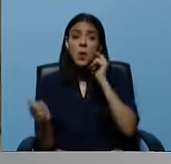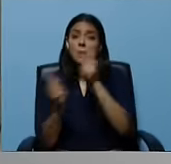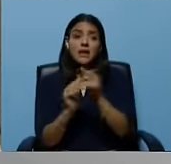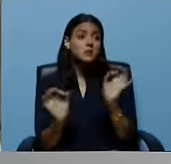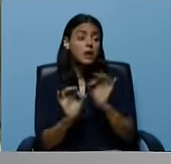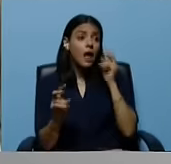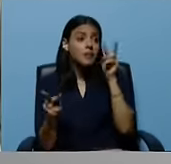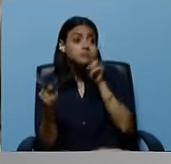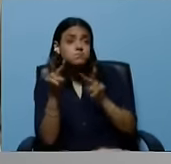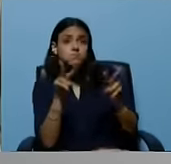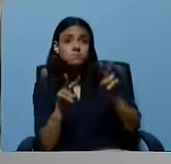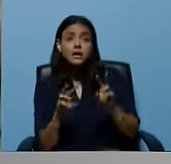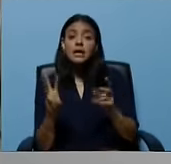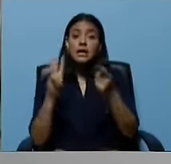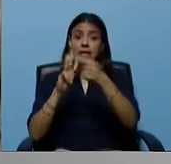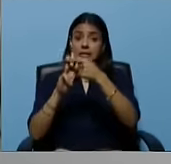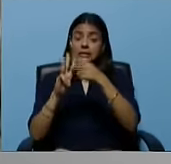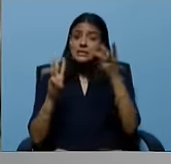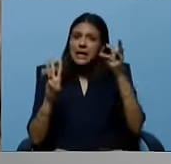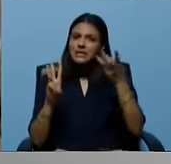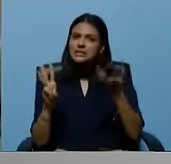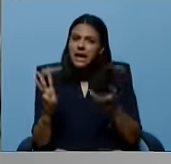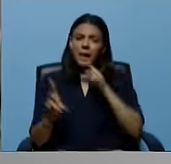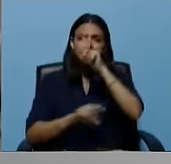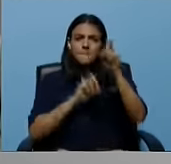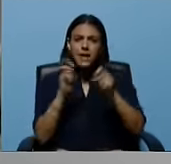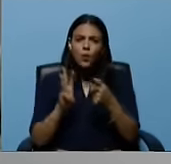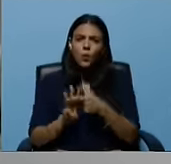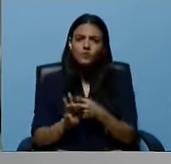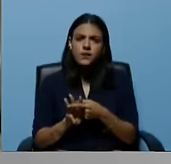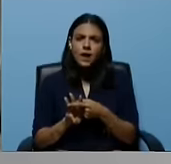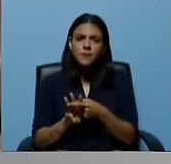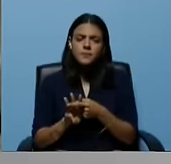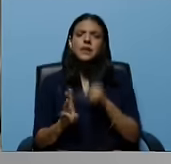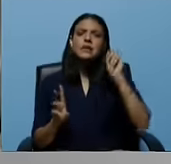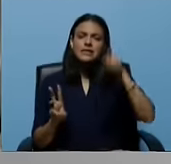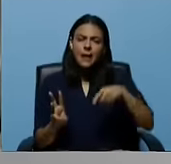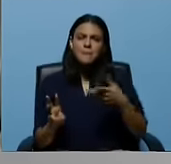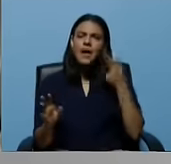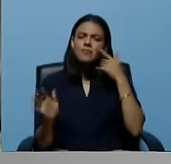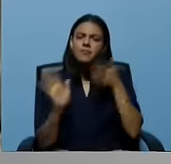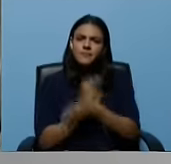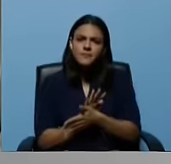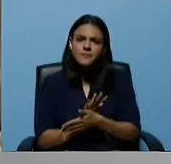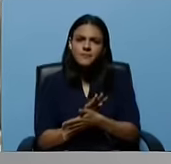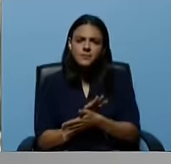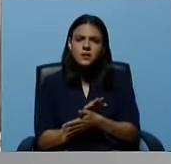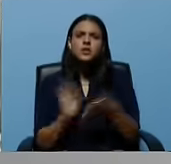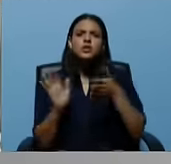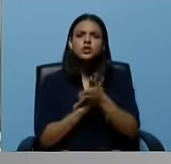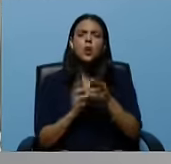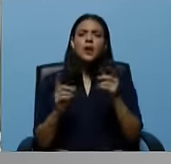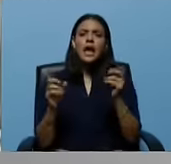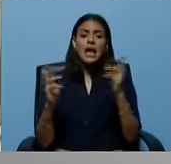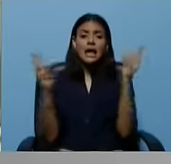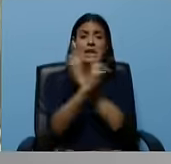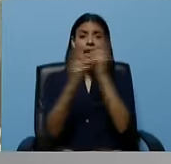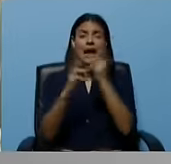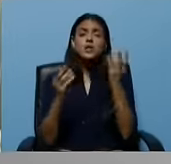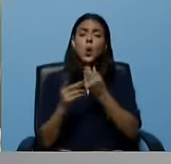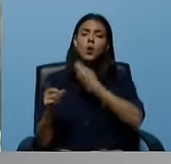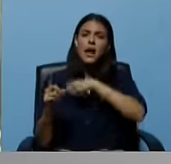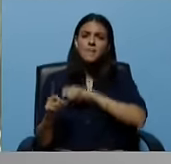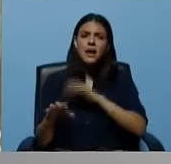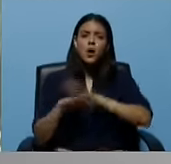ocurrido. La tercera pregunta tiene que ver también un poco con la relación con España, ya que hoy